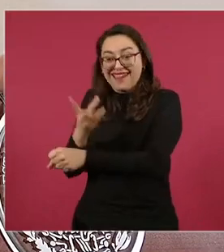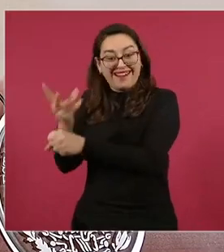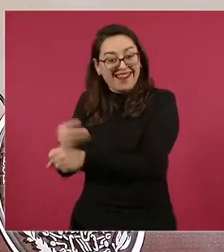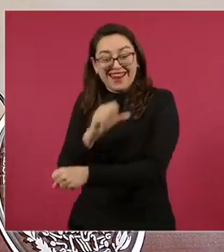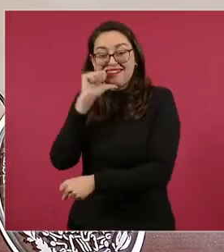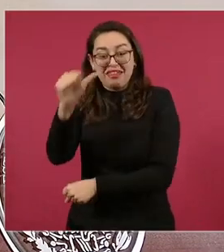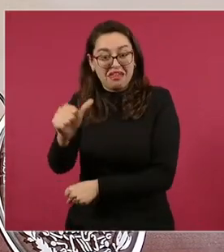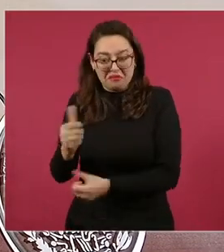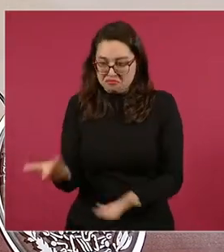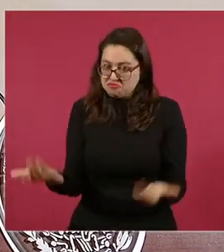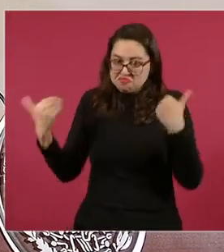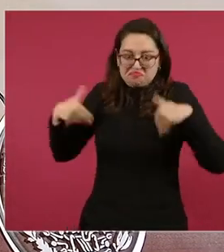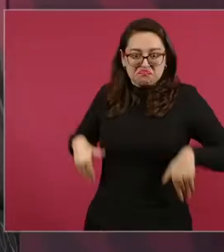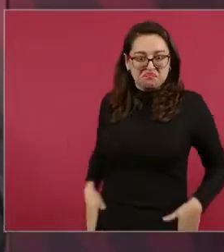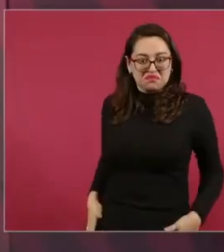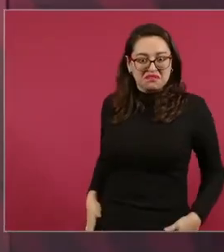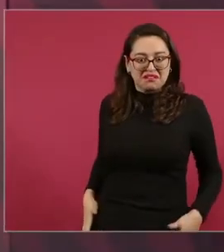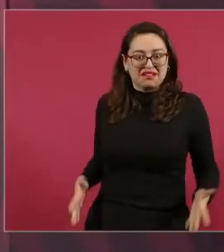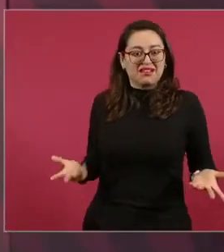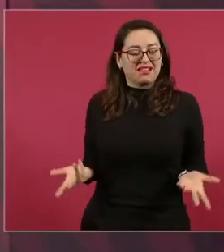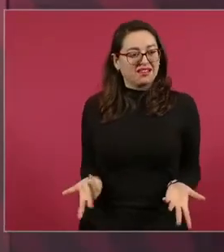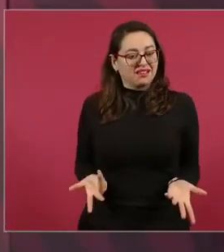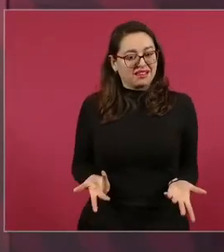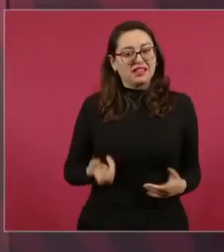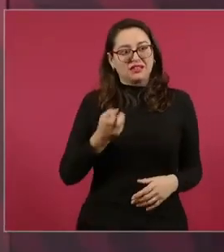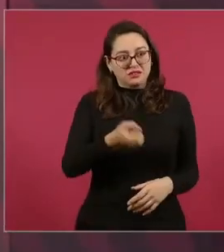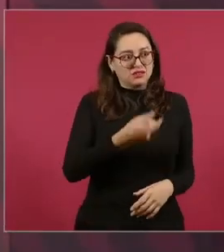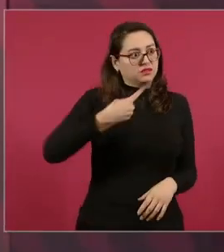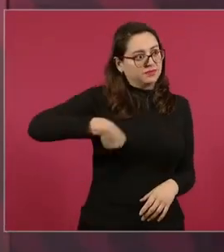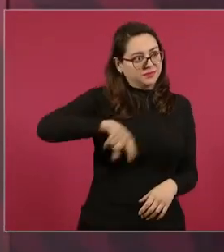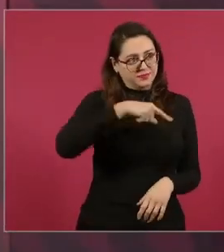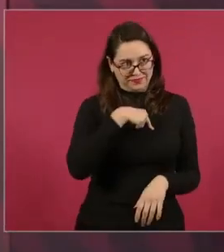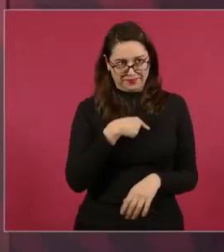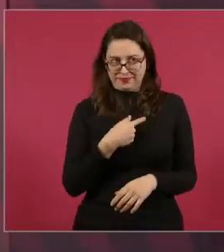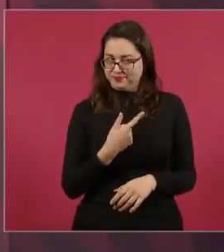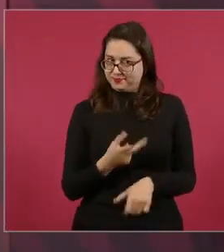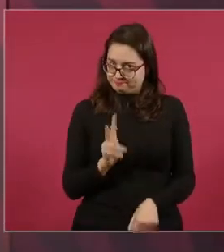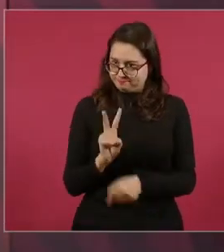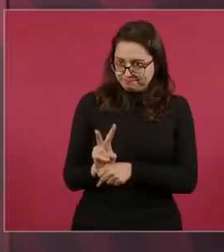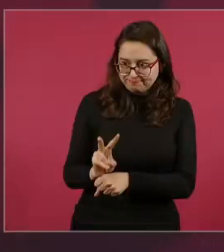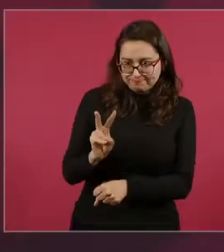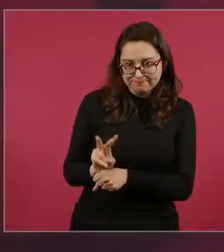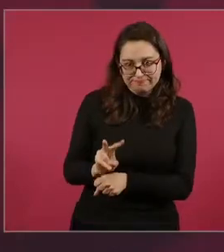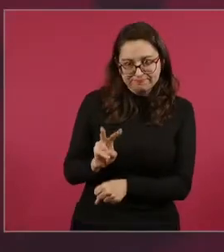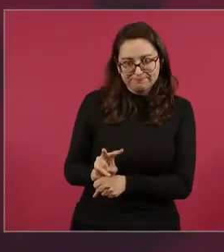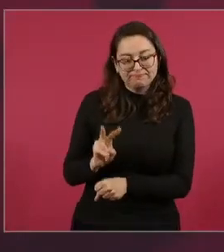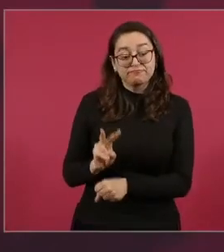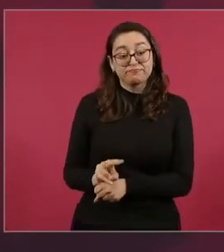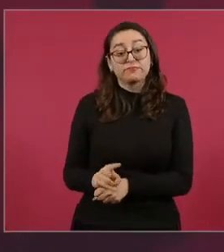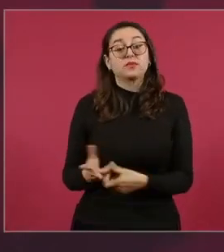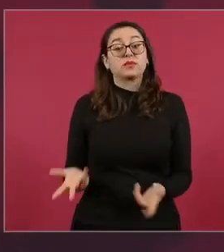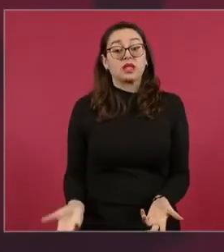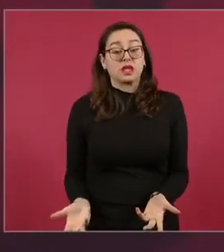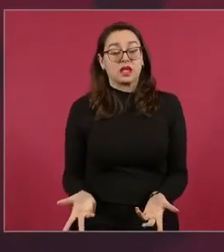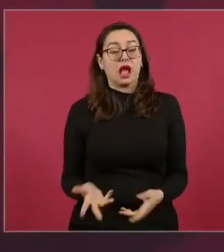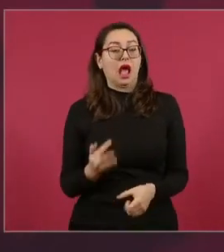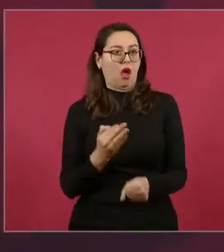a los caminos. Ya logramos un acuerdo, por ejemplo, de esos